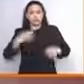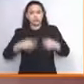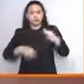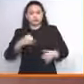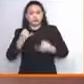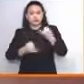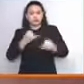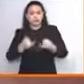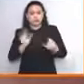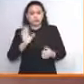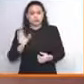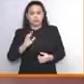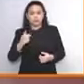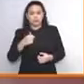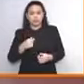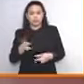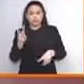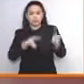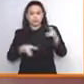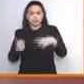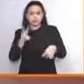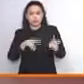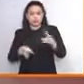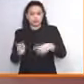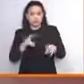Felicidades. Jugadores, me despido junto a